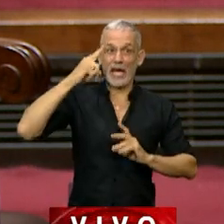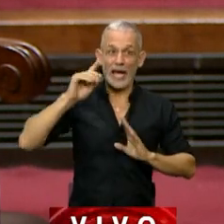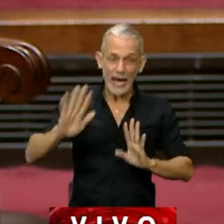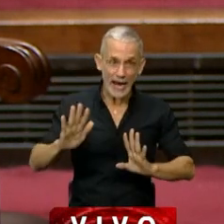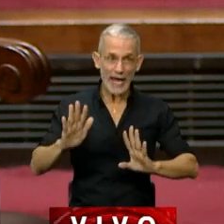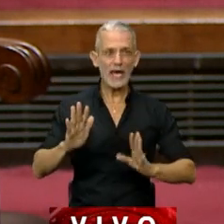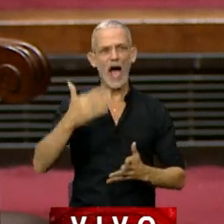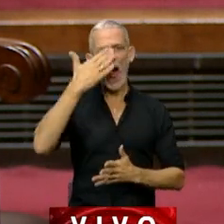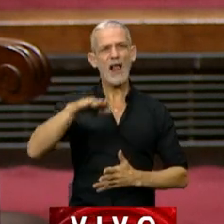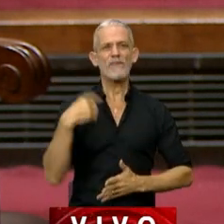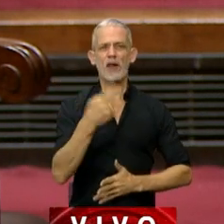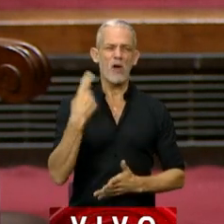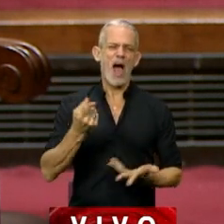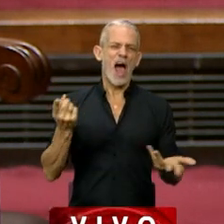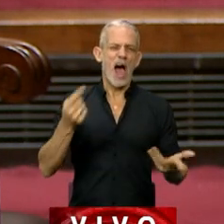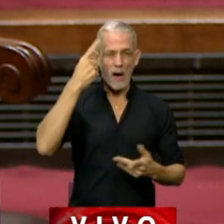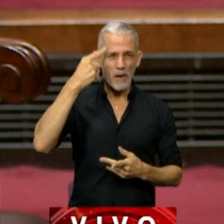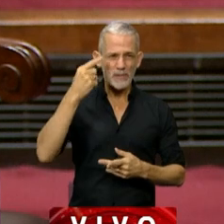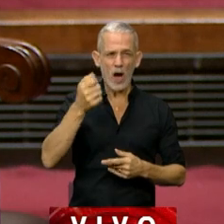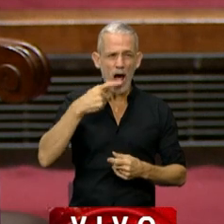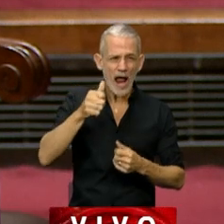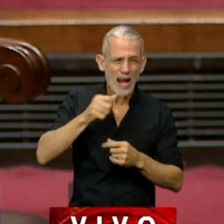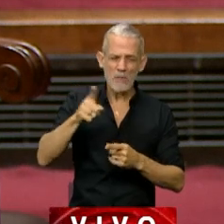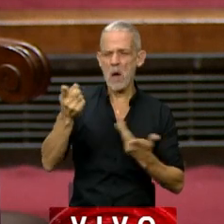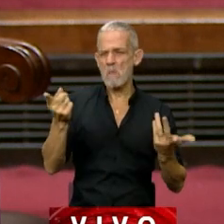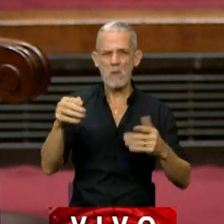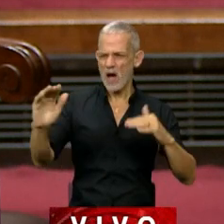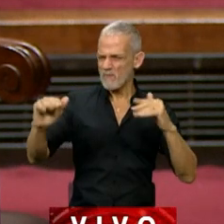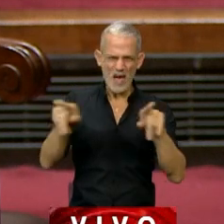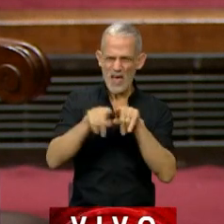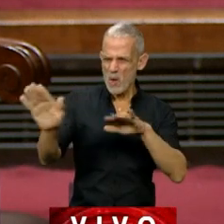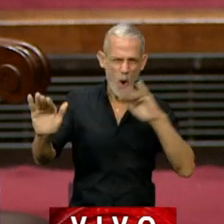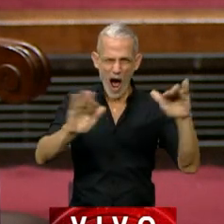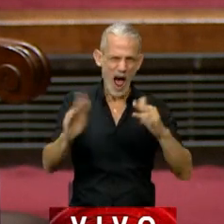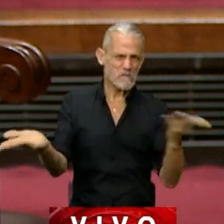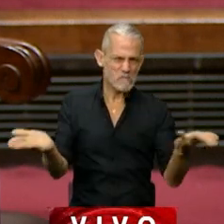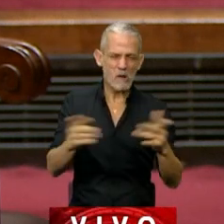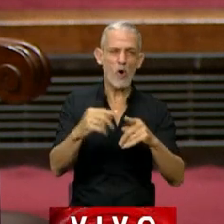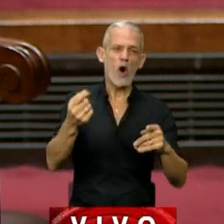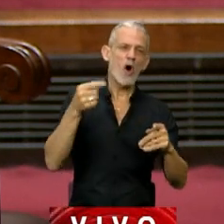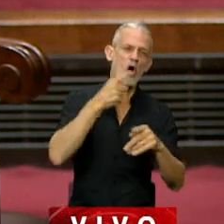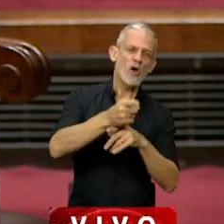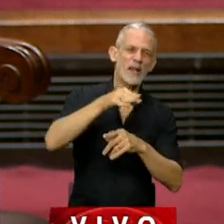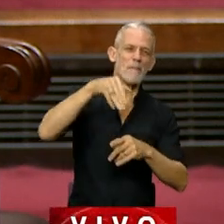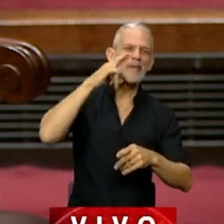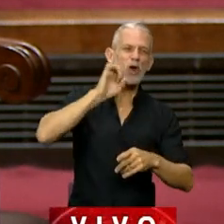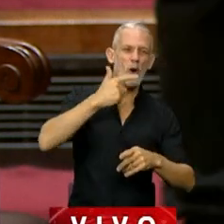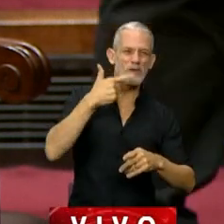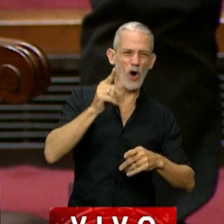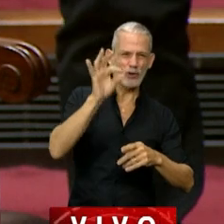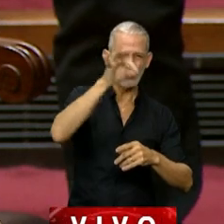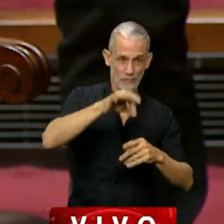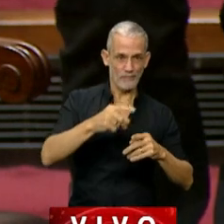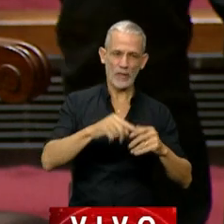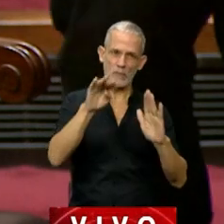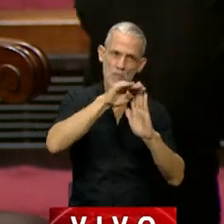que terminemos equiparando cualquier medicamento a cualquier otro y entre ellos los antibióticos o los antimicrobianos. En fin, hay